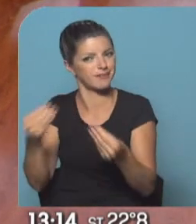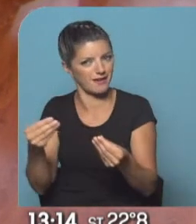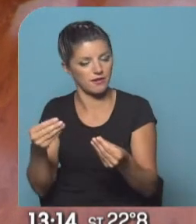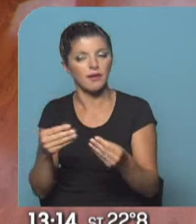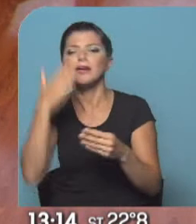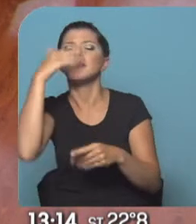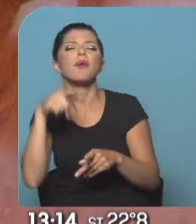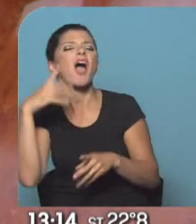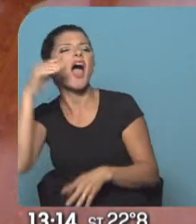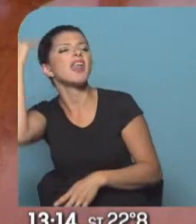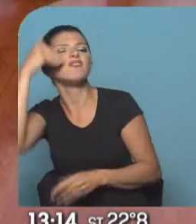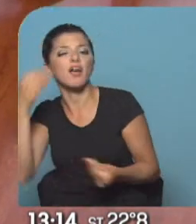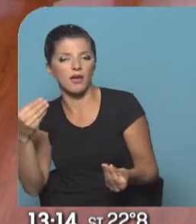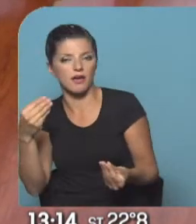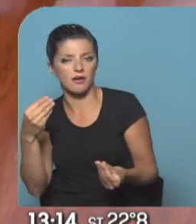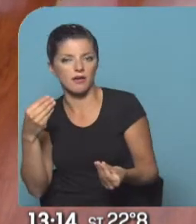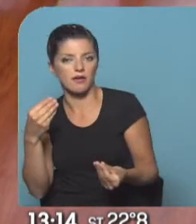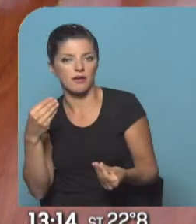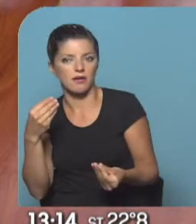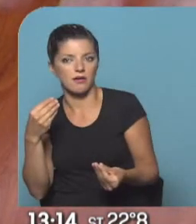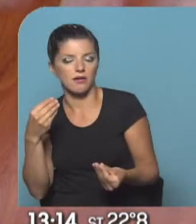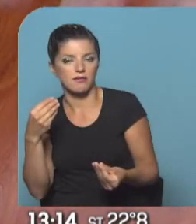¿Le daría la excusa de vuelta con todo lo que es